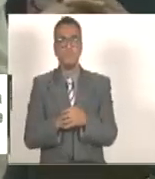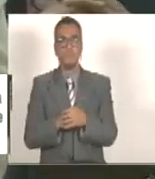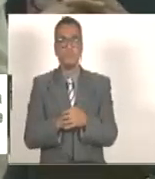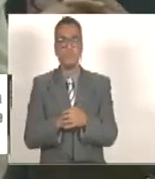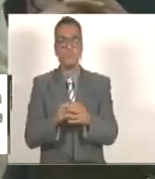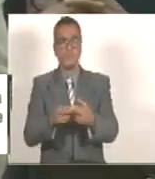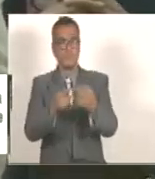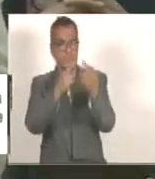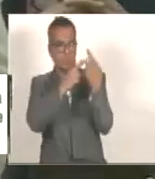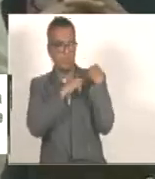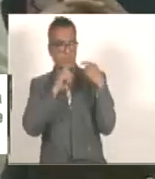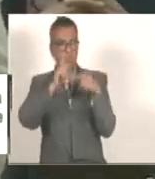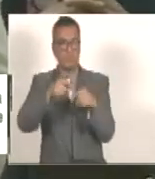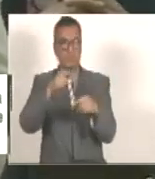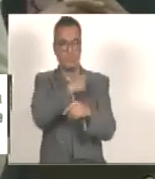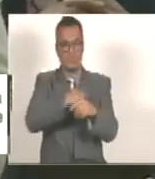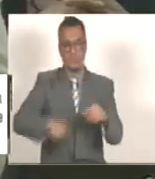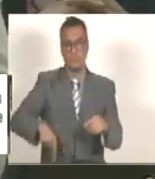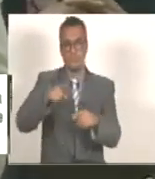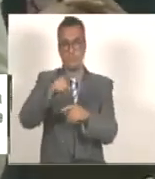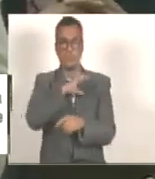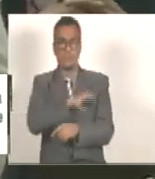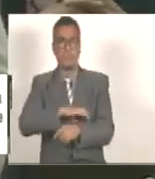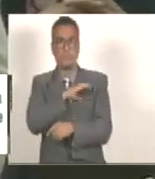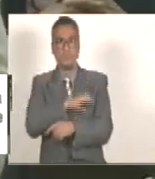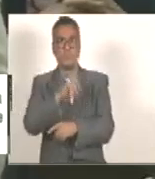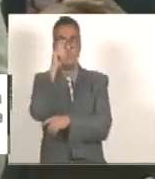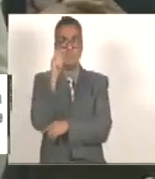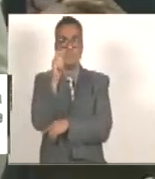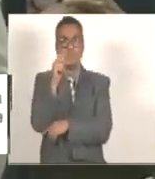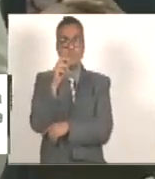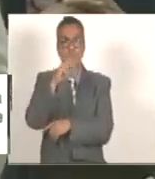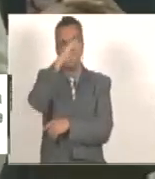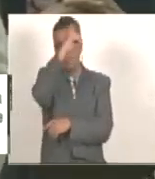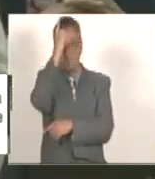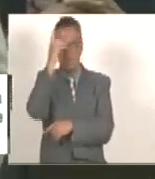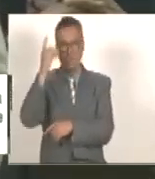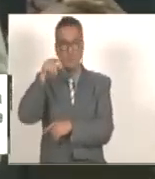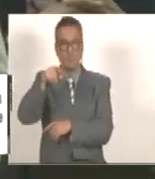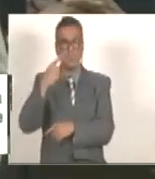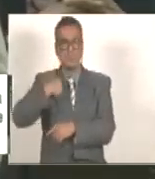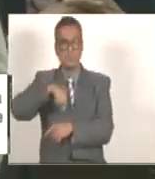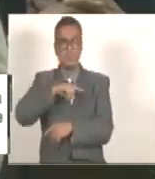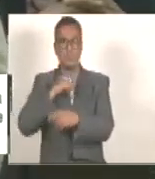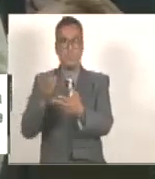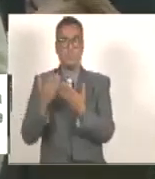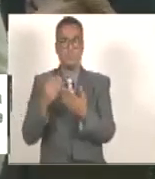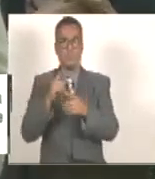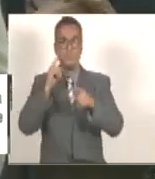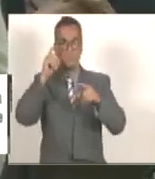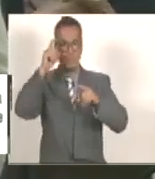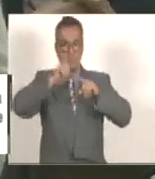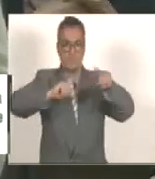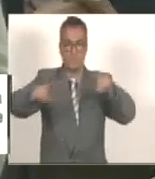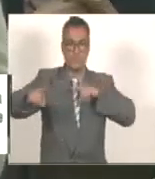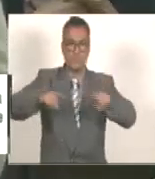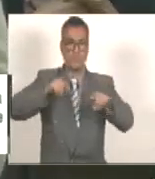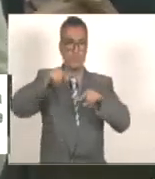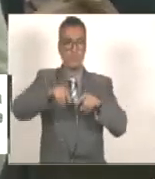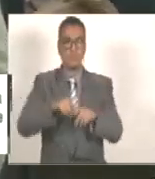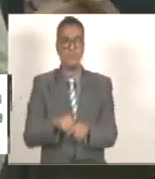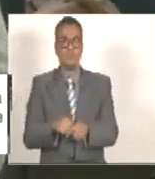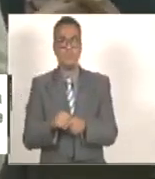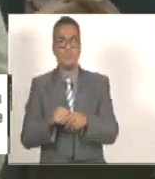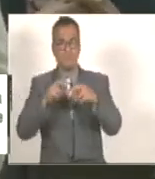quien representa y por supuesto el presidente de esta comisión, el diputado Diosdado Cabello, hemos recibido instrucciones concretas, precisas.